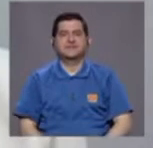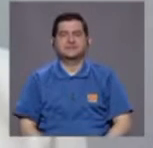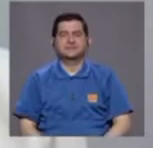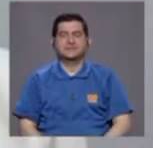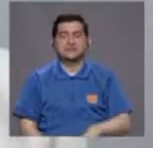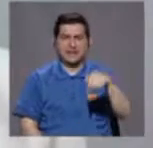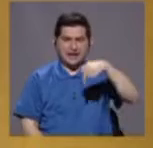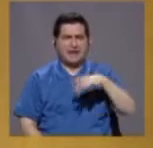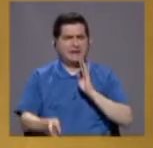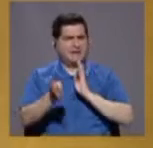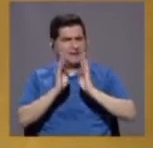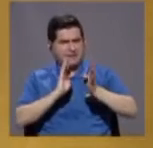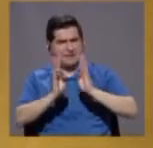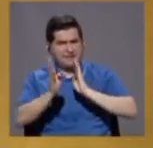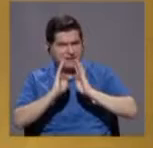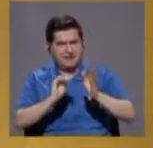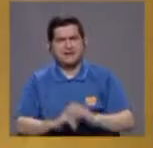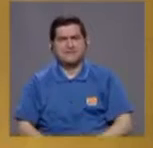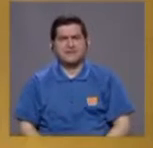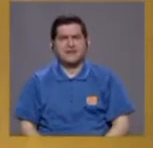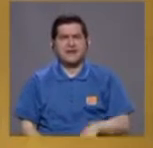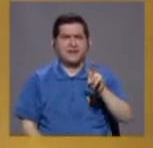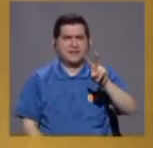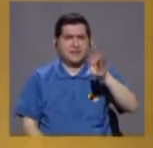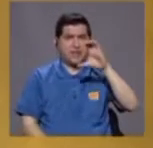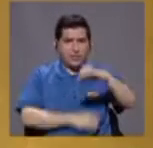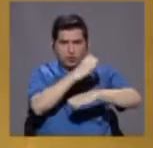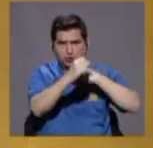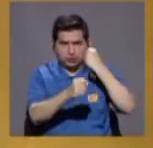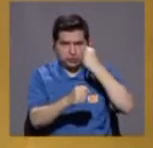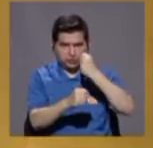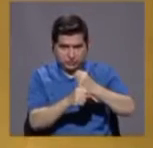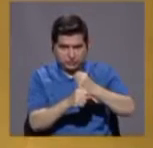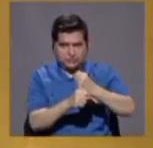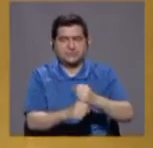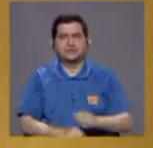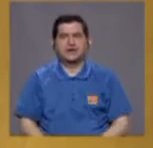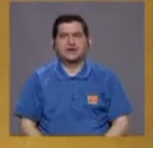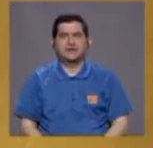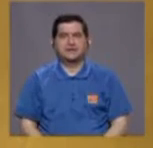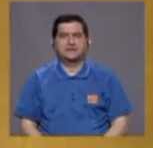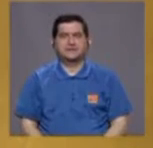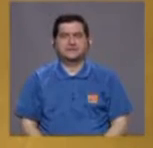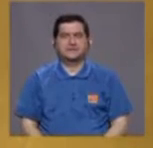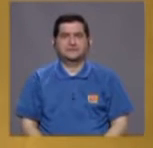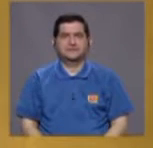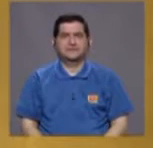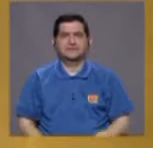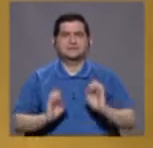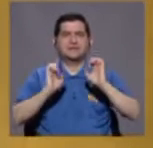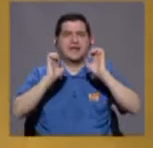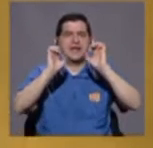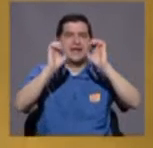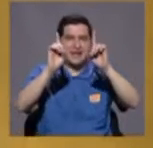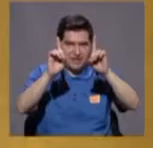para hablar de los 200 años de la